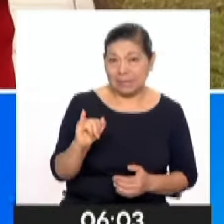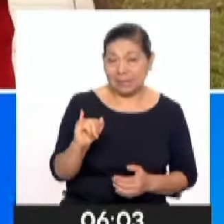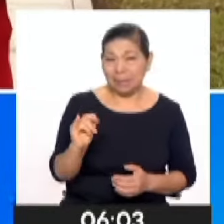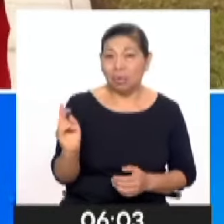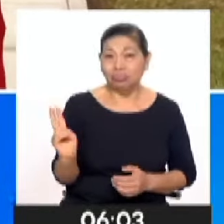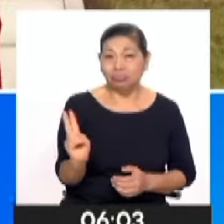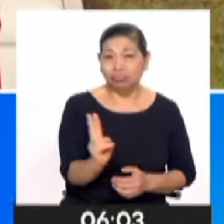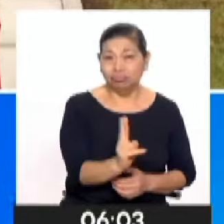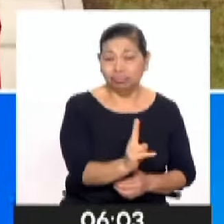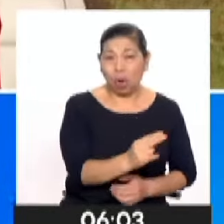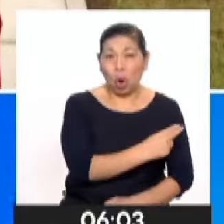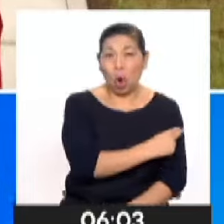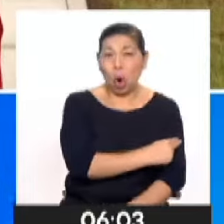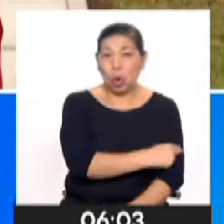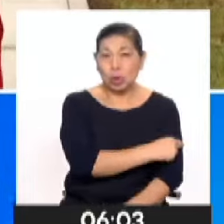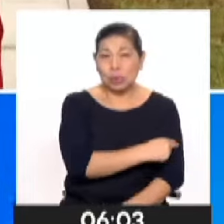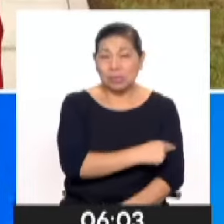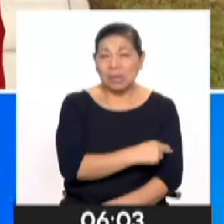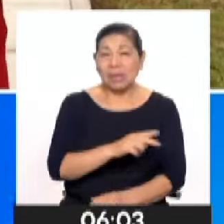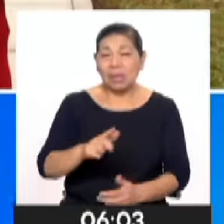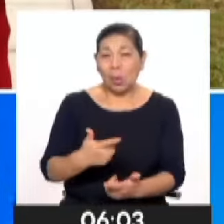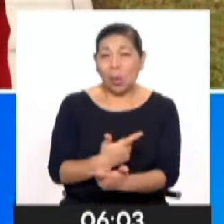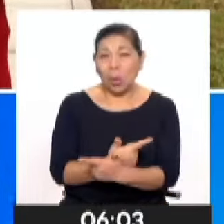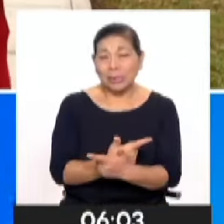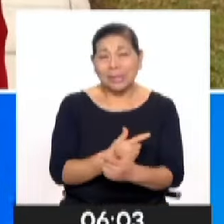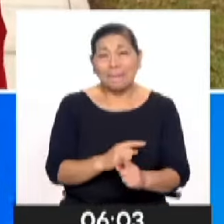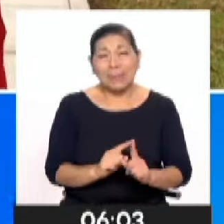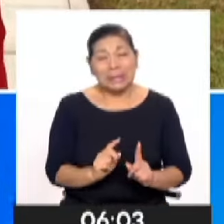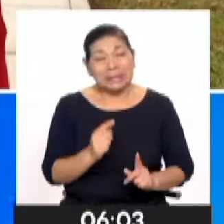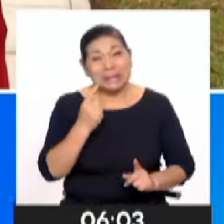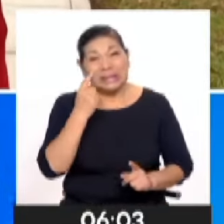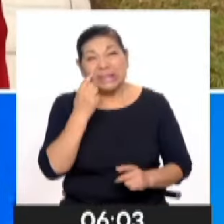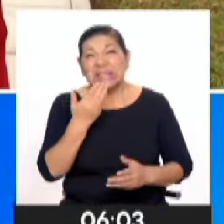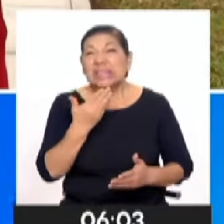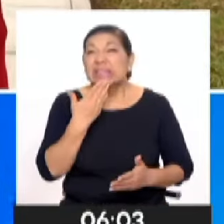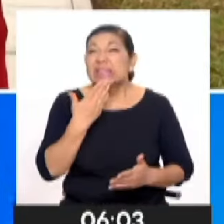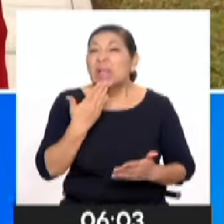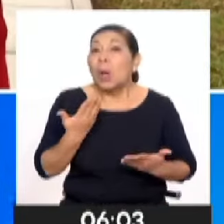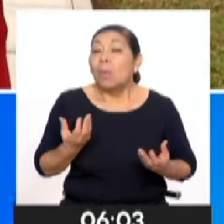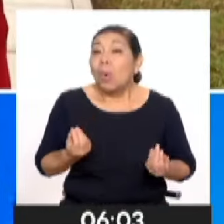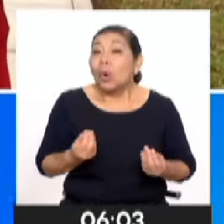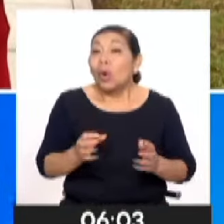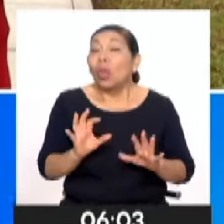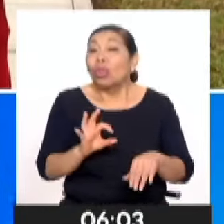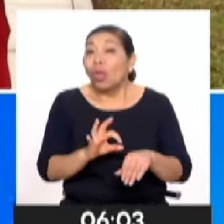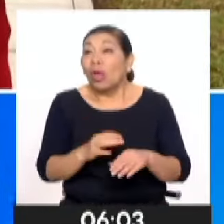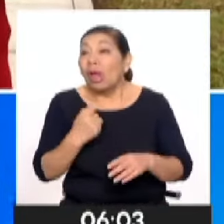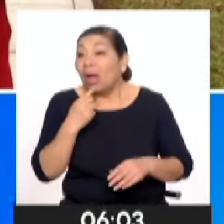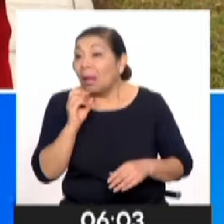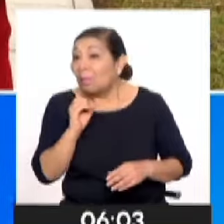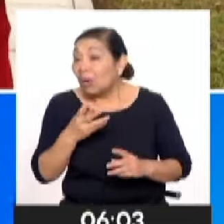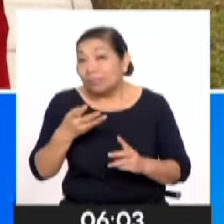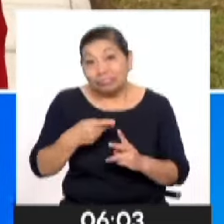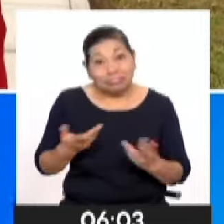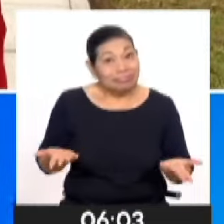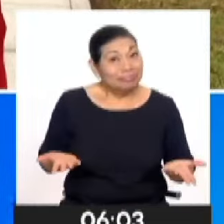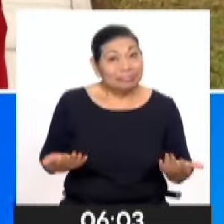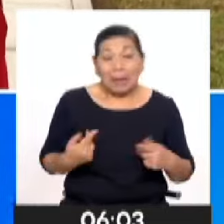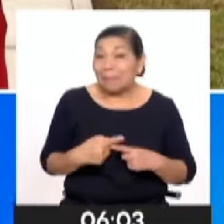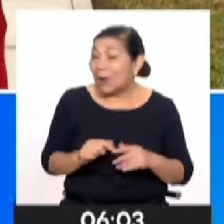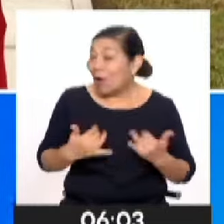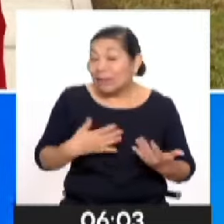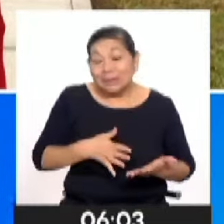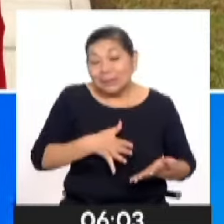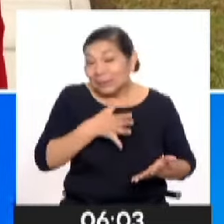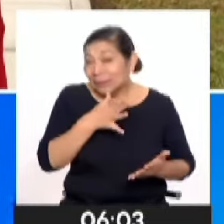hacia el hospital de San Juan de lurigancho Aún se desconoce cuál sería su diagnóstico o el de la salud en estos